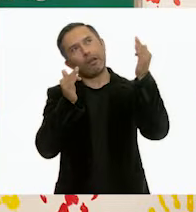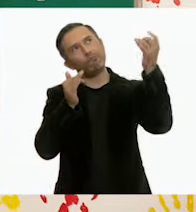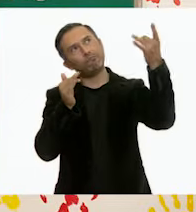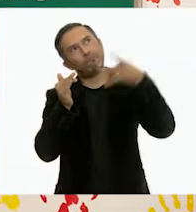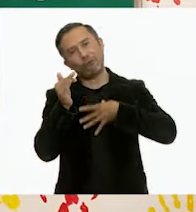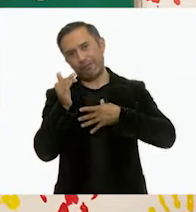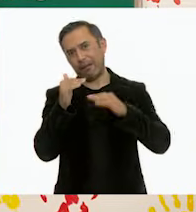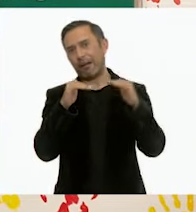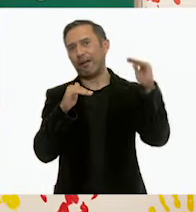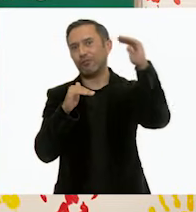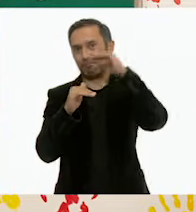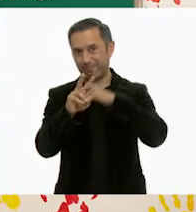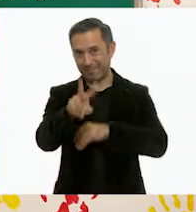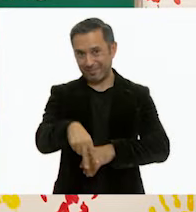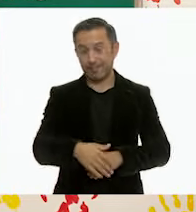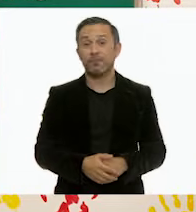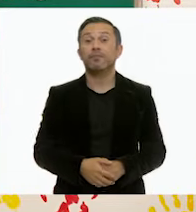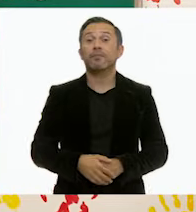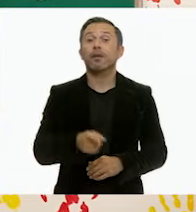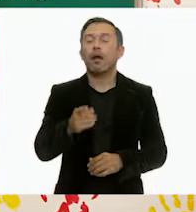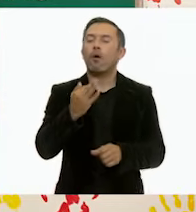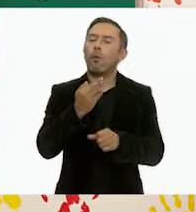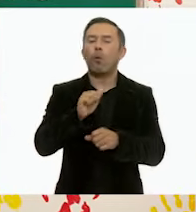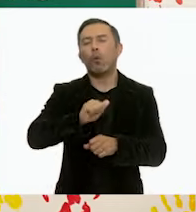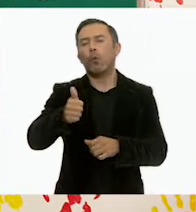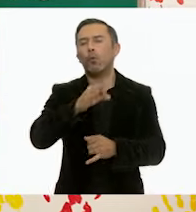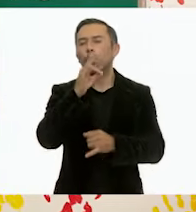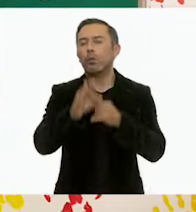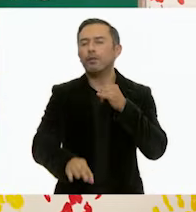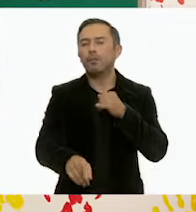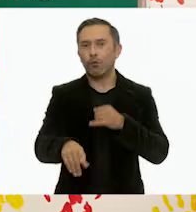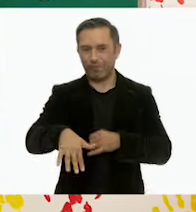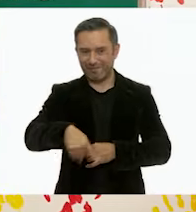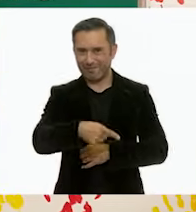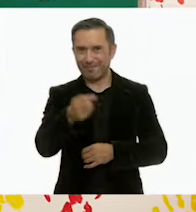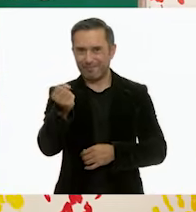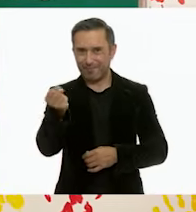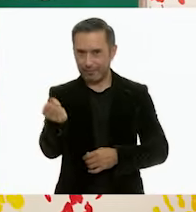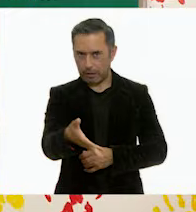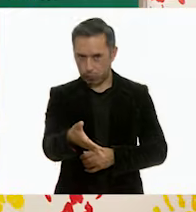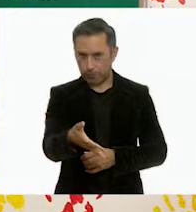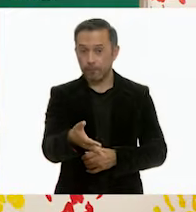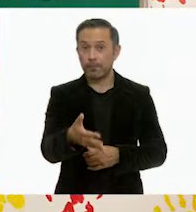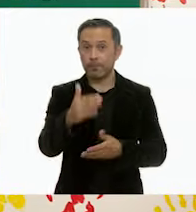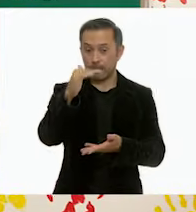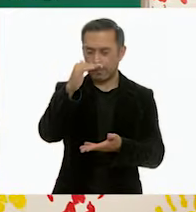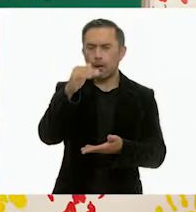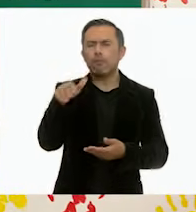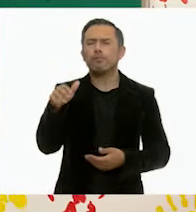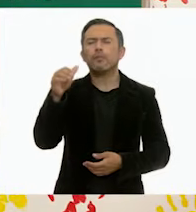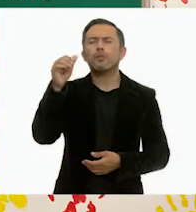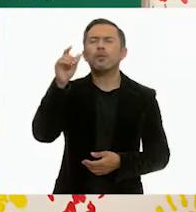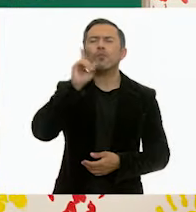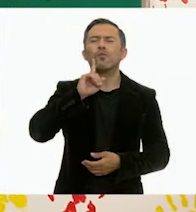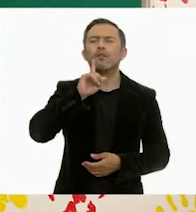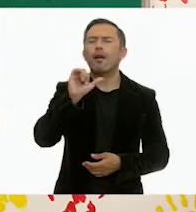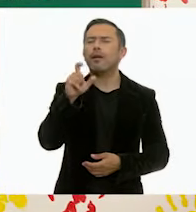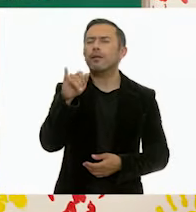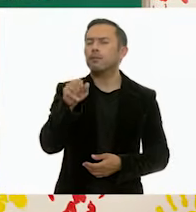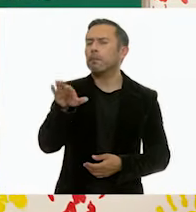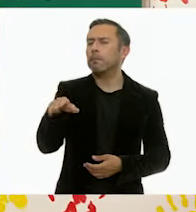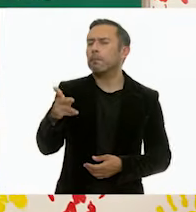con el último objeto, que fue un dado. Le preguntamos a Alexia, ¿cómo clasifica el dado